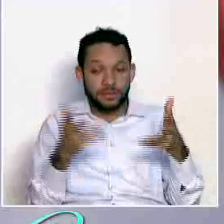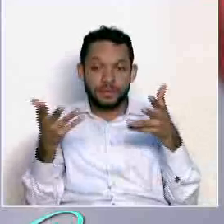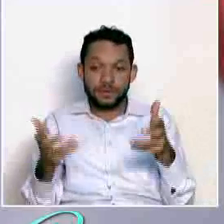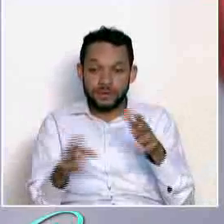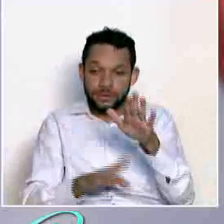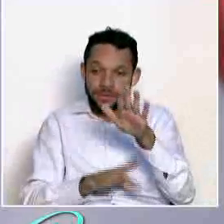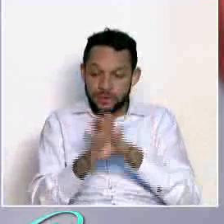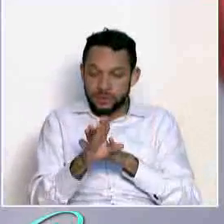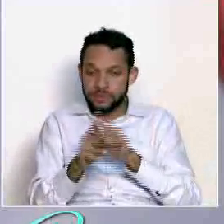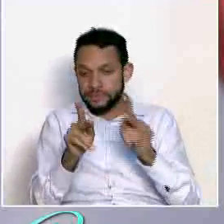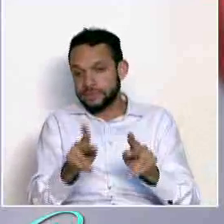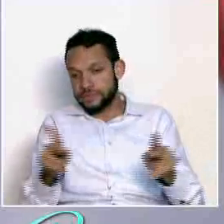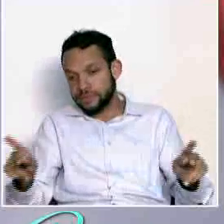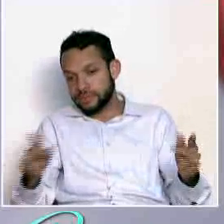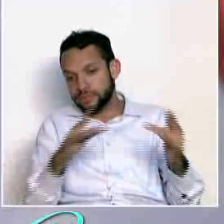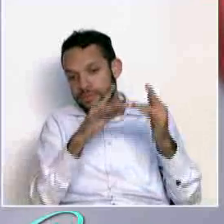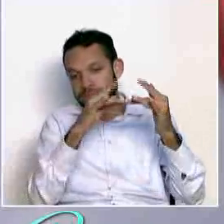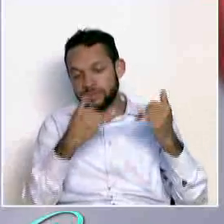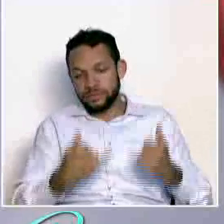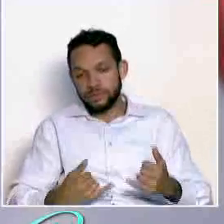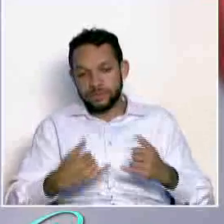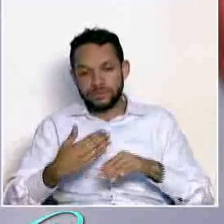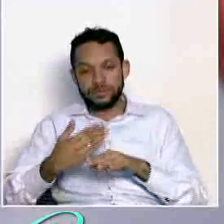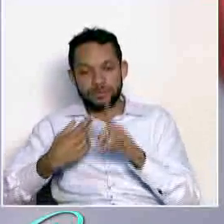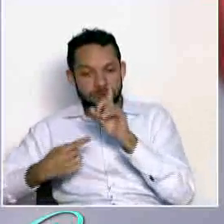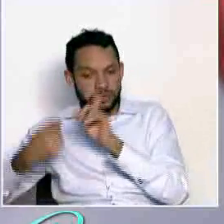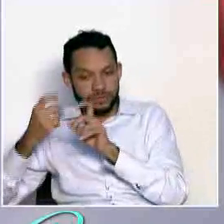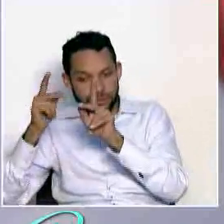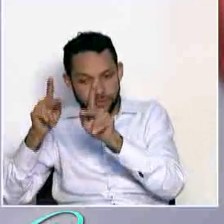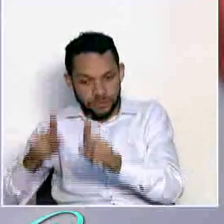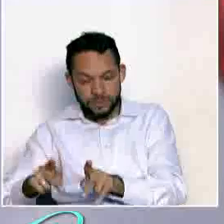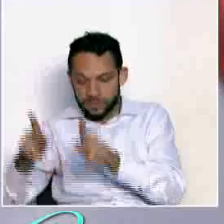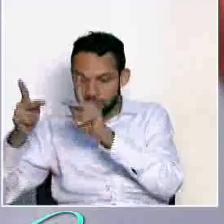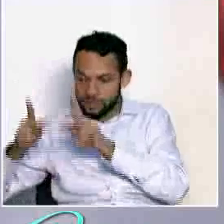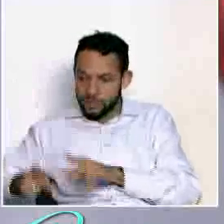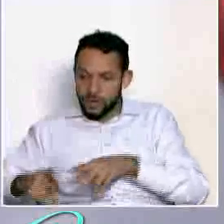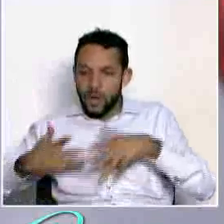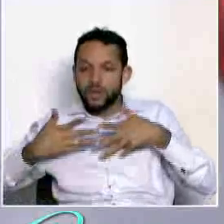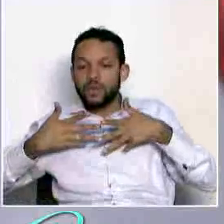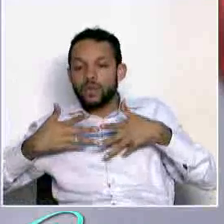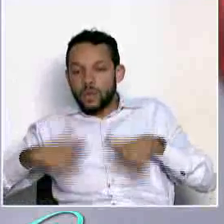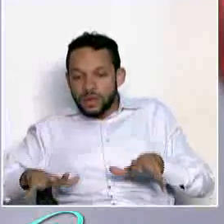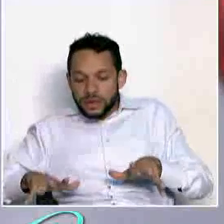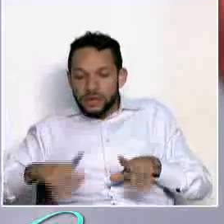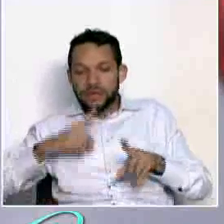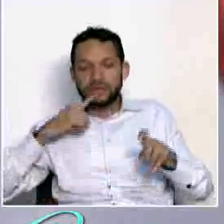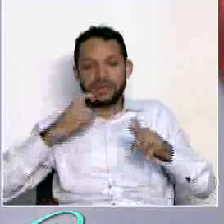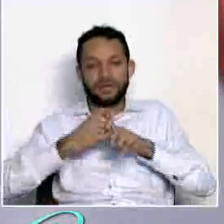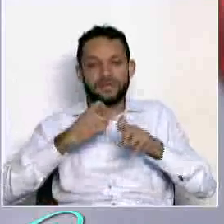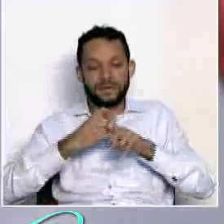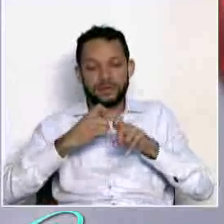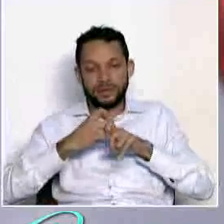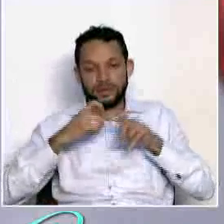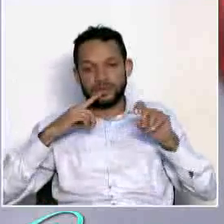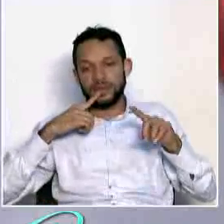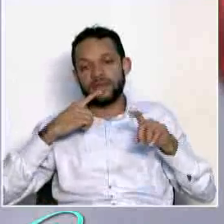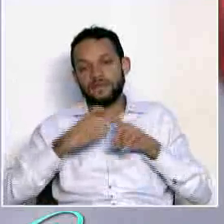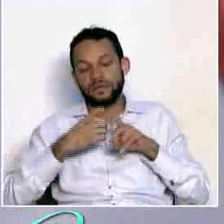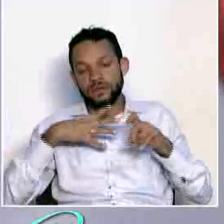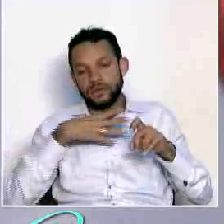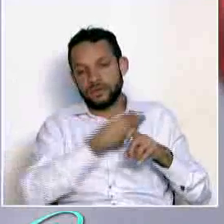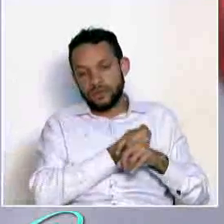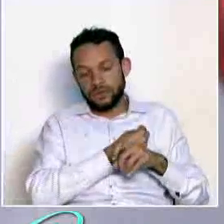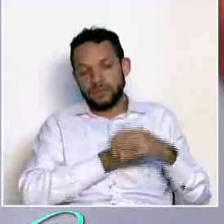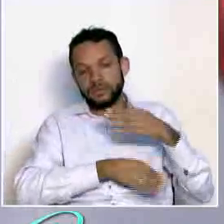que la persona tenga de curarse. Si la persona no desea, es muy difícil hacer terapia. Nosotros partimos de